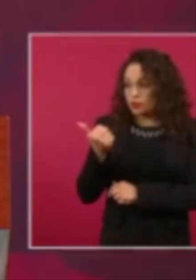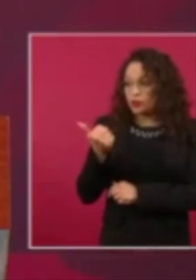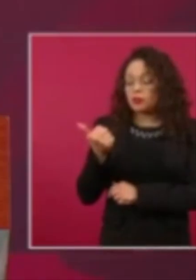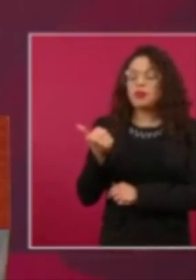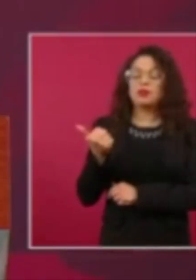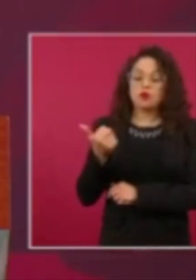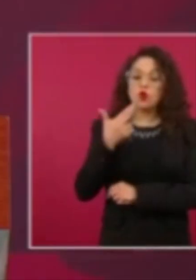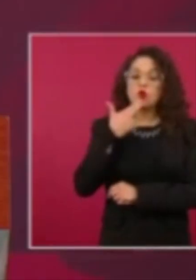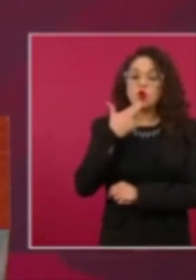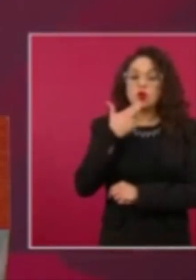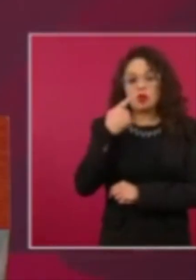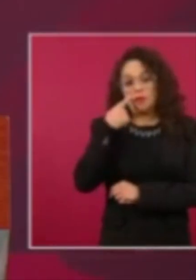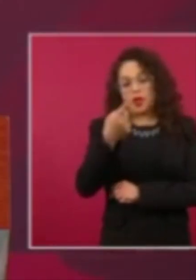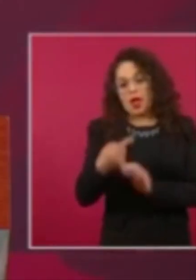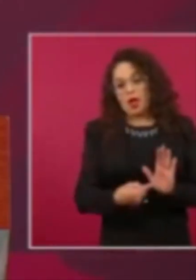para